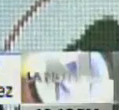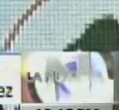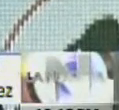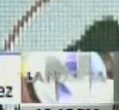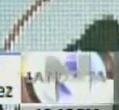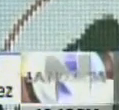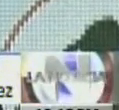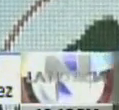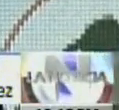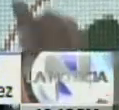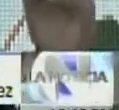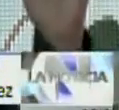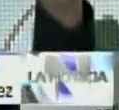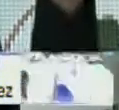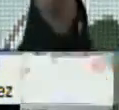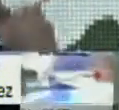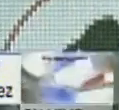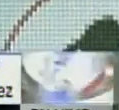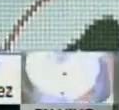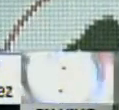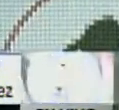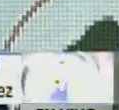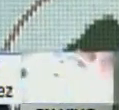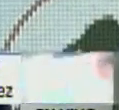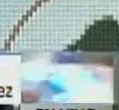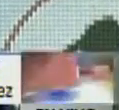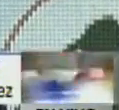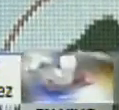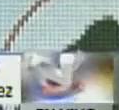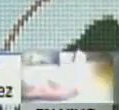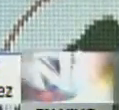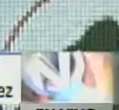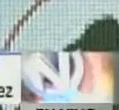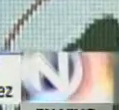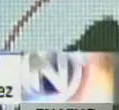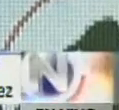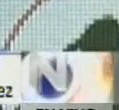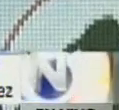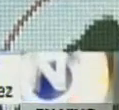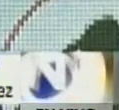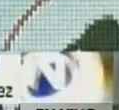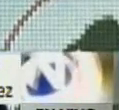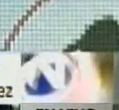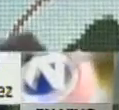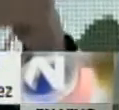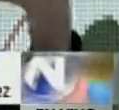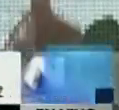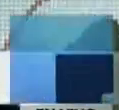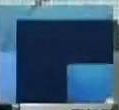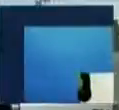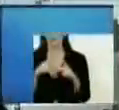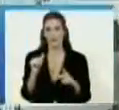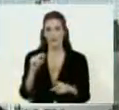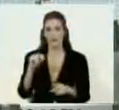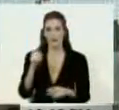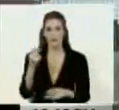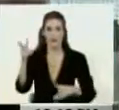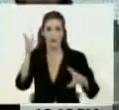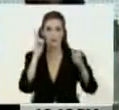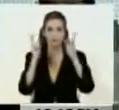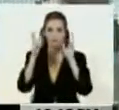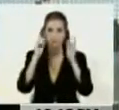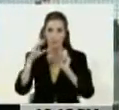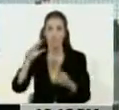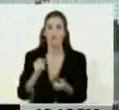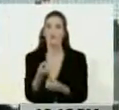Maracay, sobre todo en esa época, se iba casi todos los fines de semana a la casa de la tía Ana a oírle los